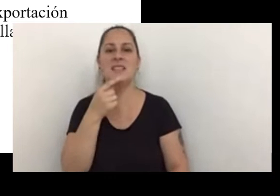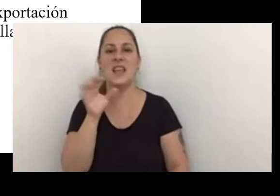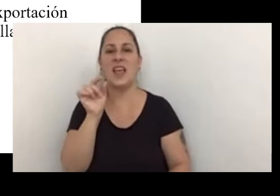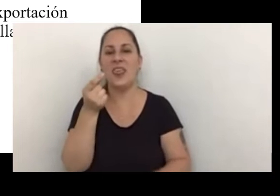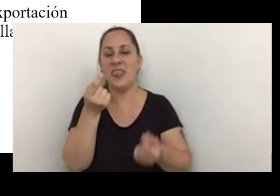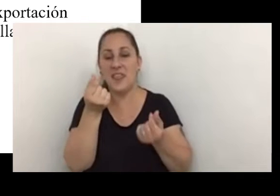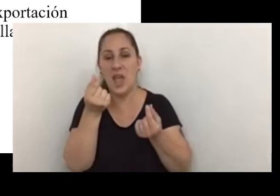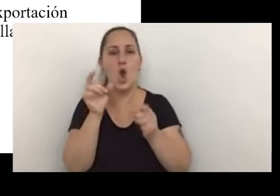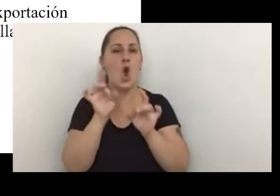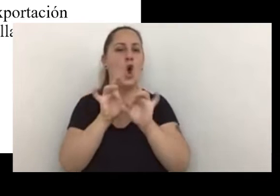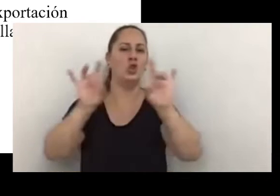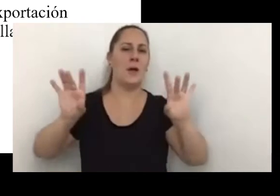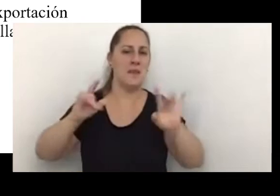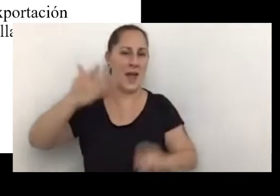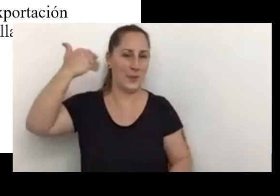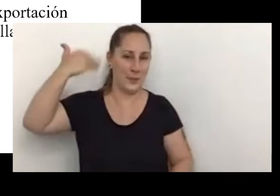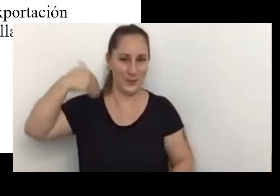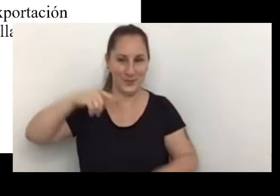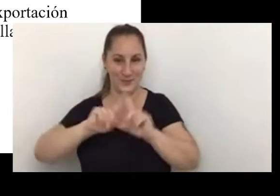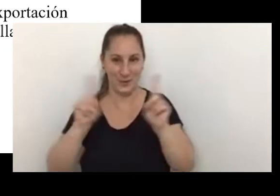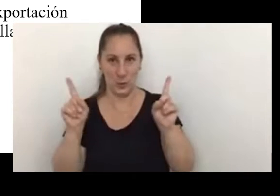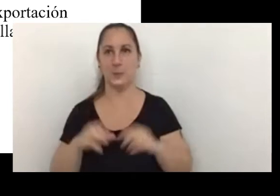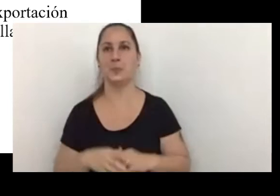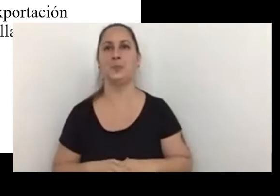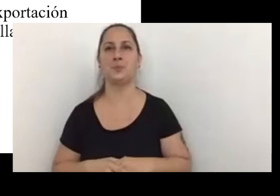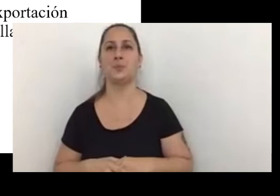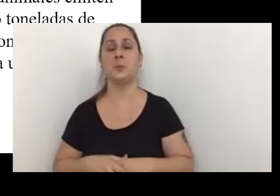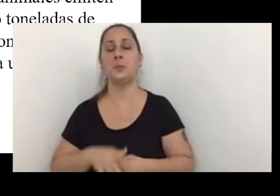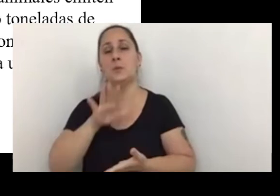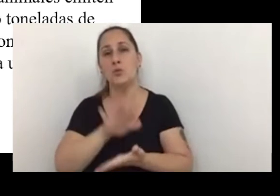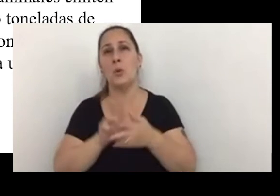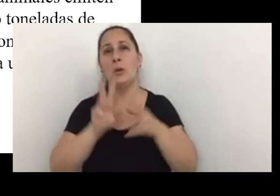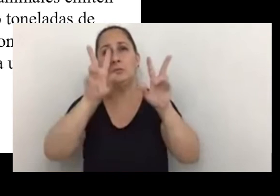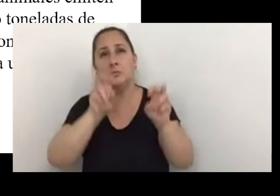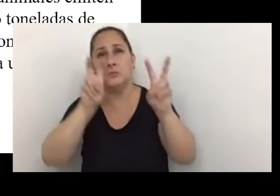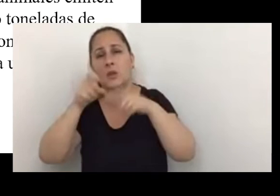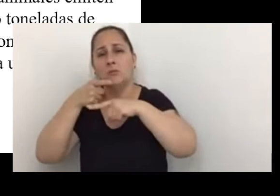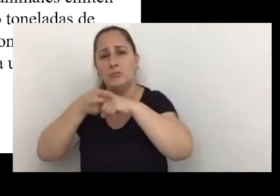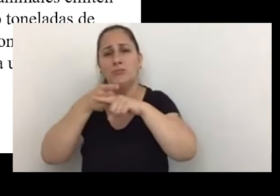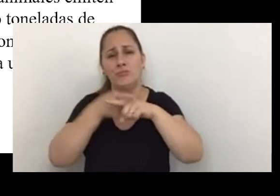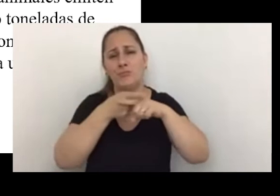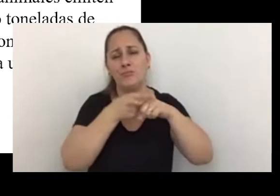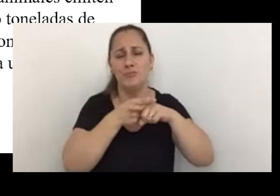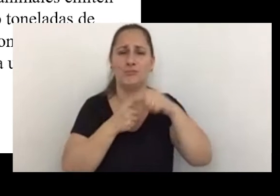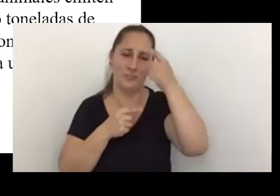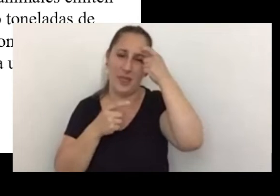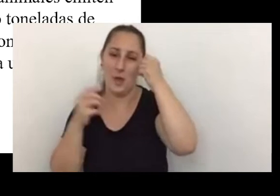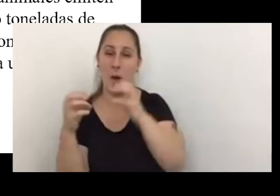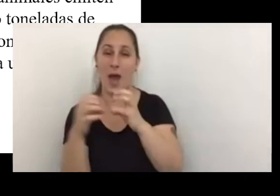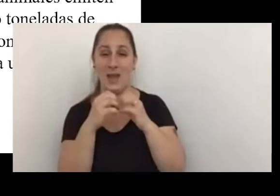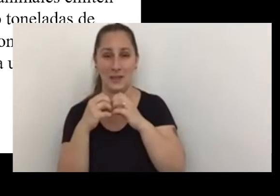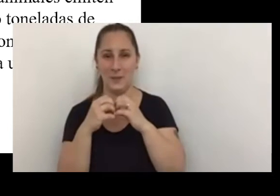orígenes. Sobre esta cuestión es que mucho se ha discutido, y fíjense que acá